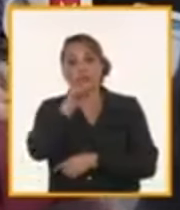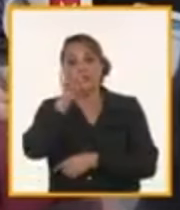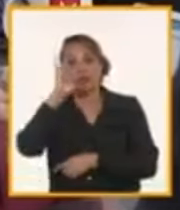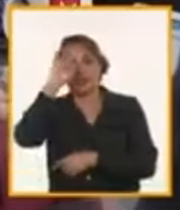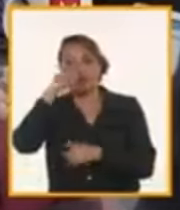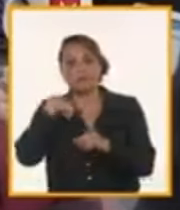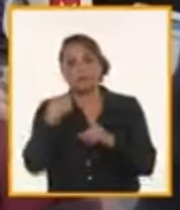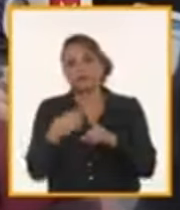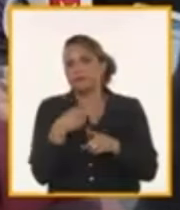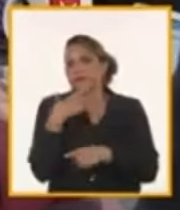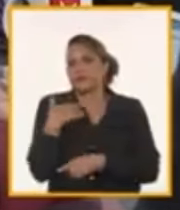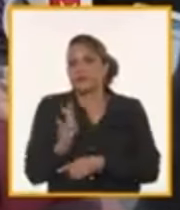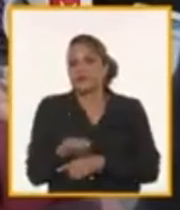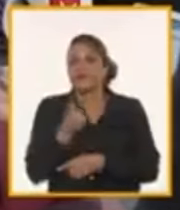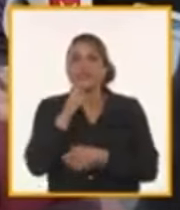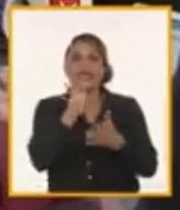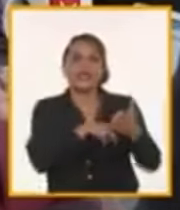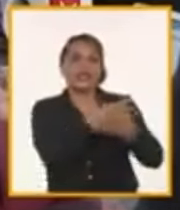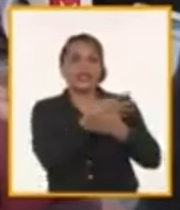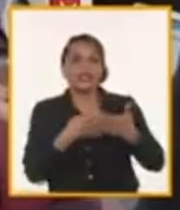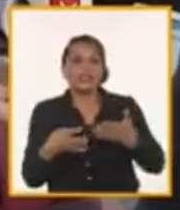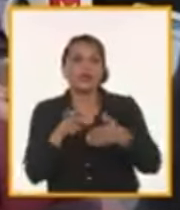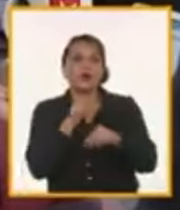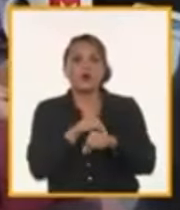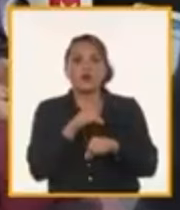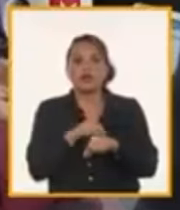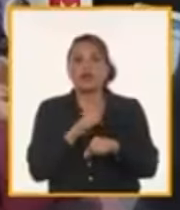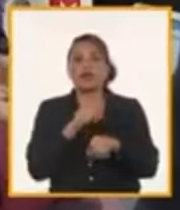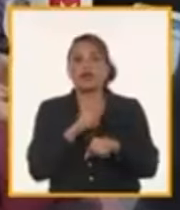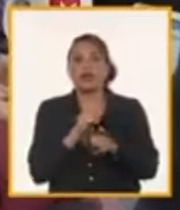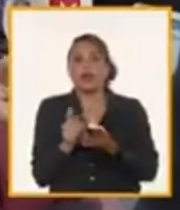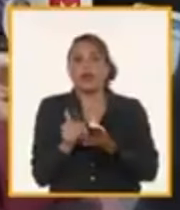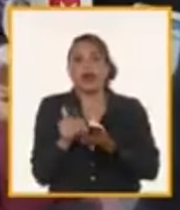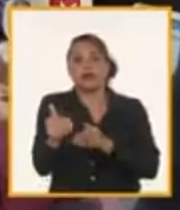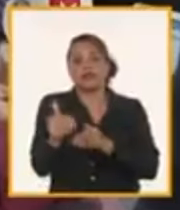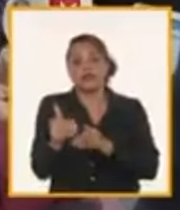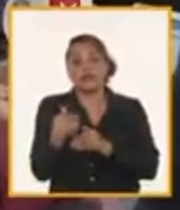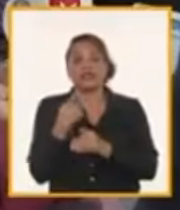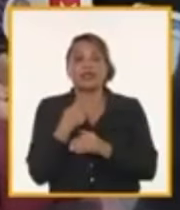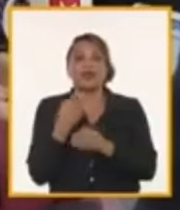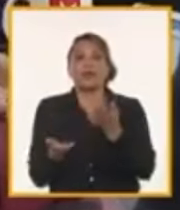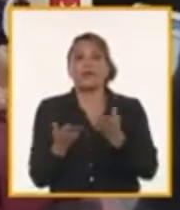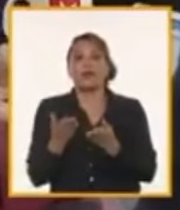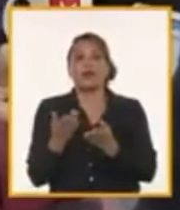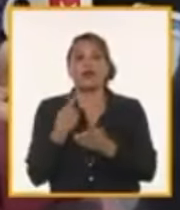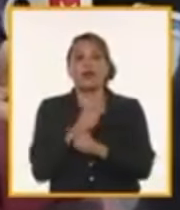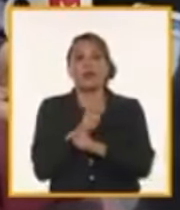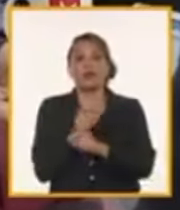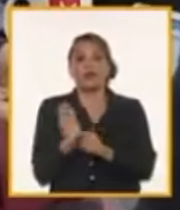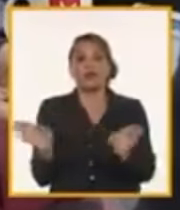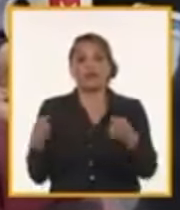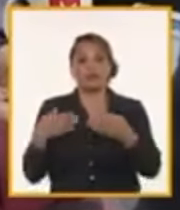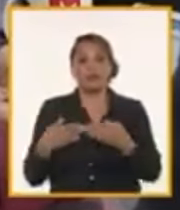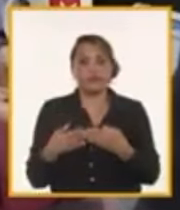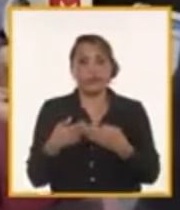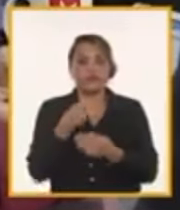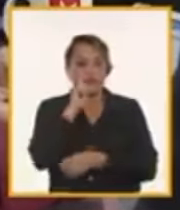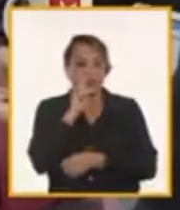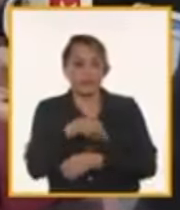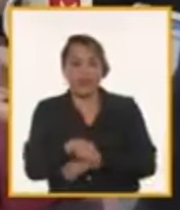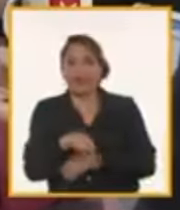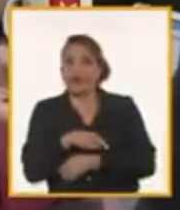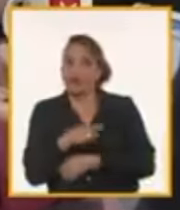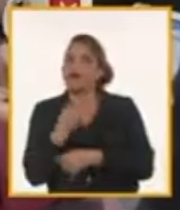a trabajar entonces el calendario ya en un periodo más extenso que el que tuvimos en el curso que acaba de finalizar o que está finalizando realmente